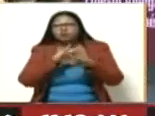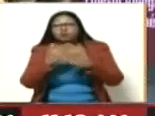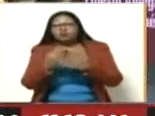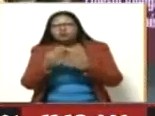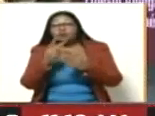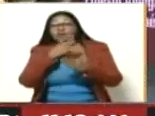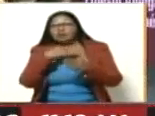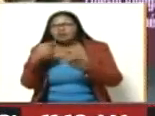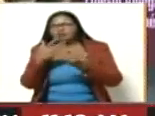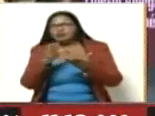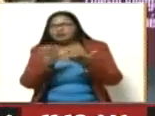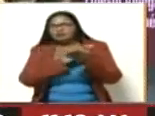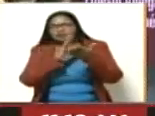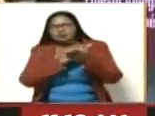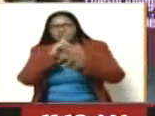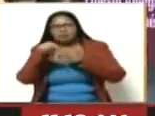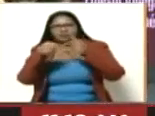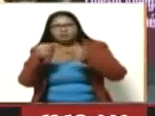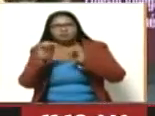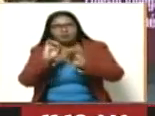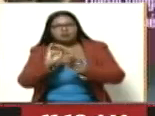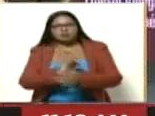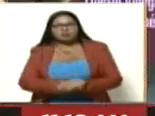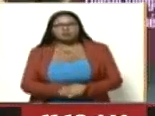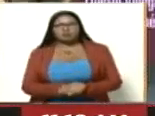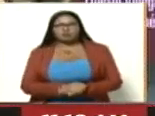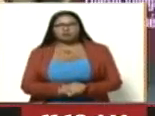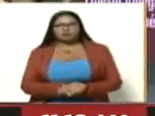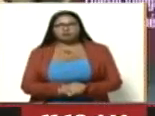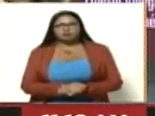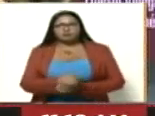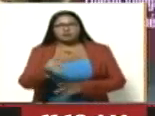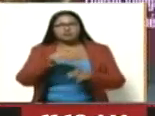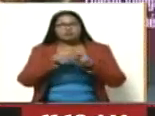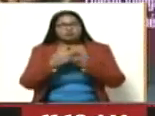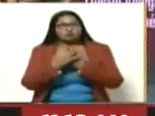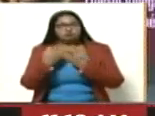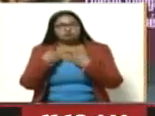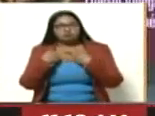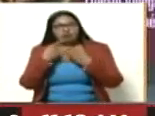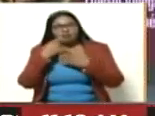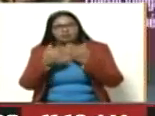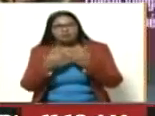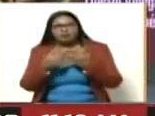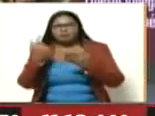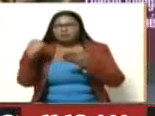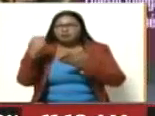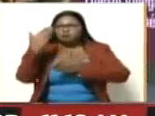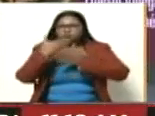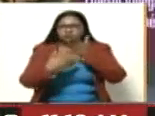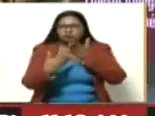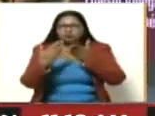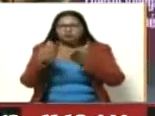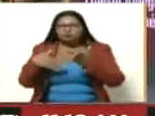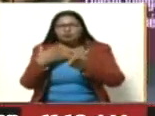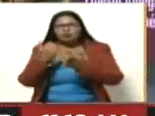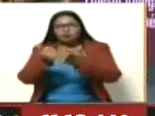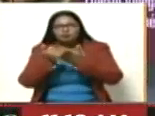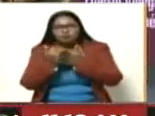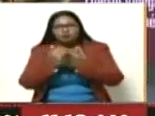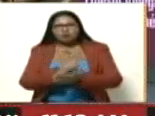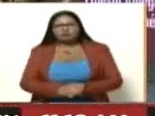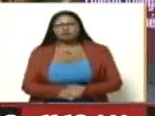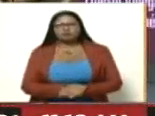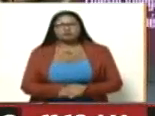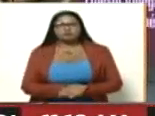ni abrir esos cuadernos después de aquellos acontecimientos. Aquí tengo un material que me sirve para